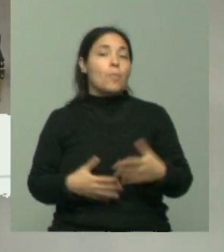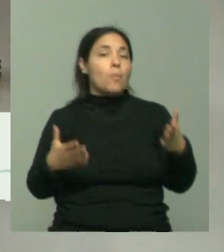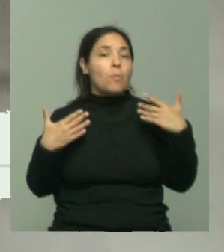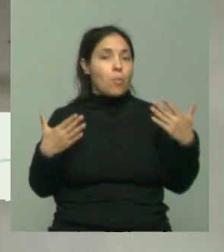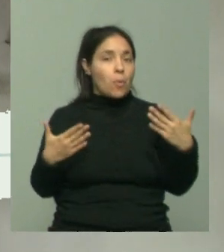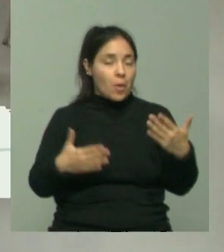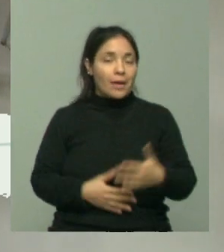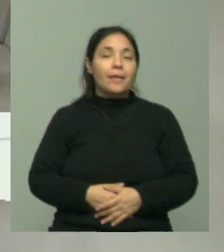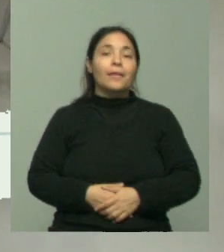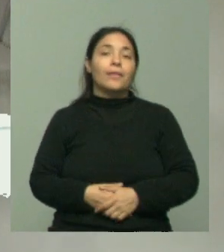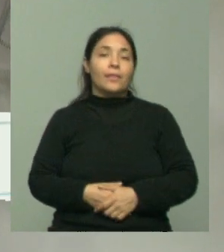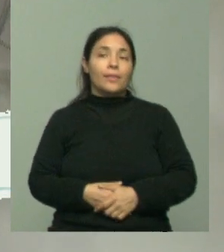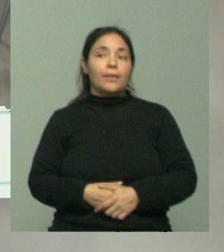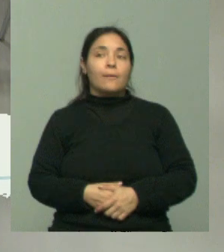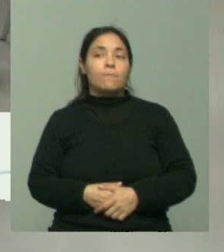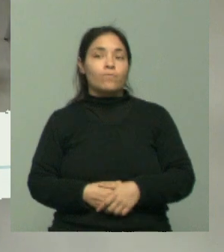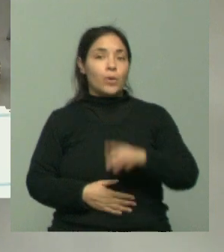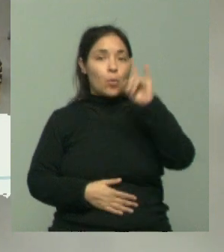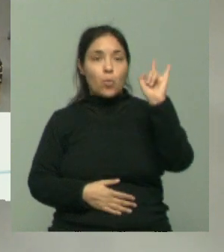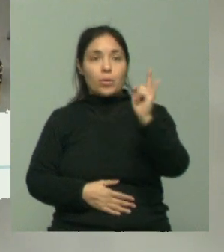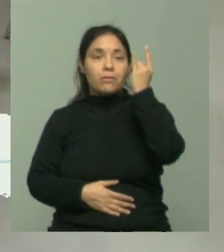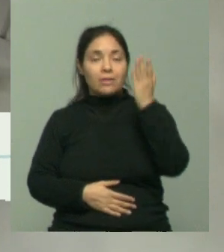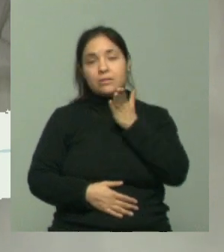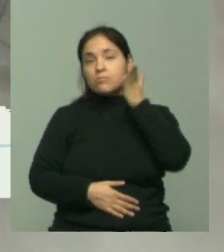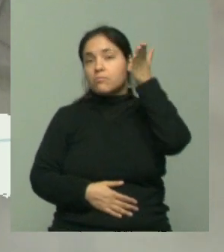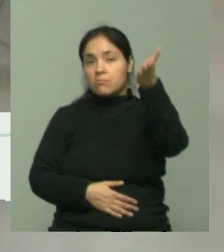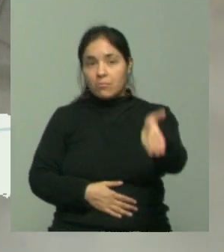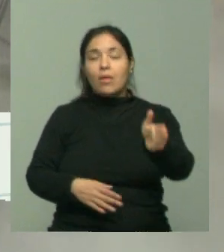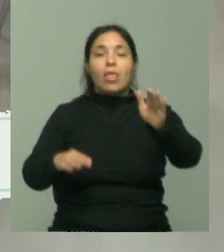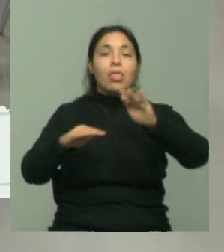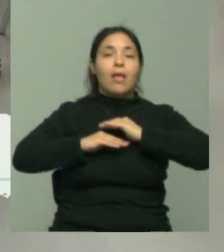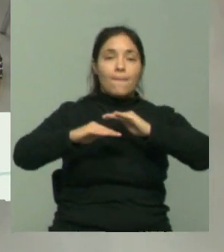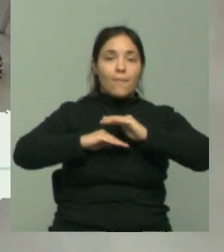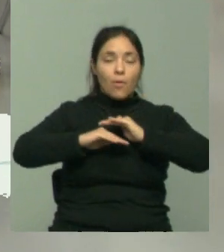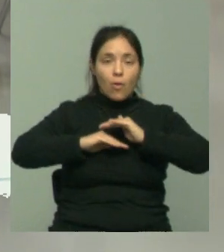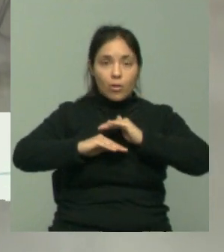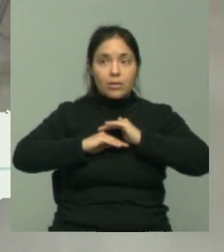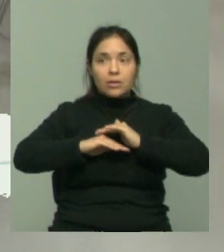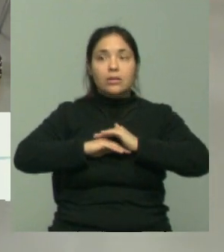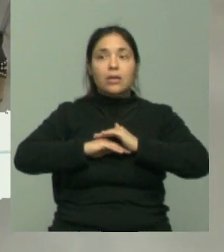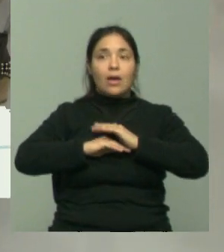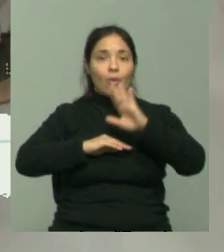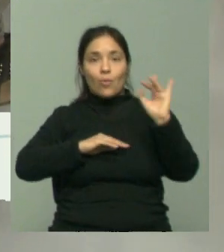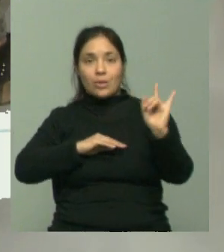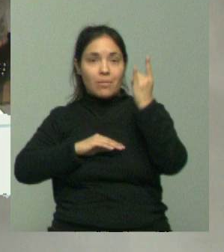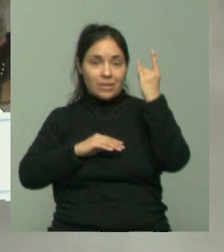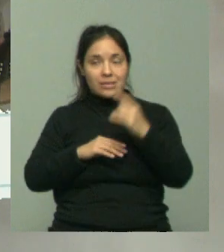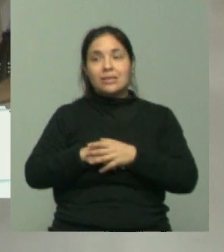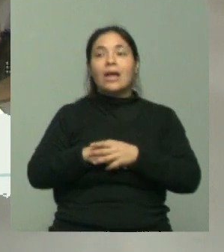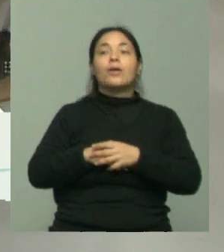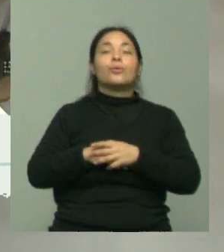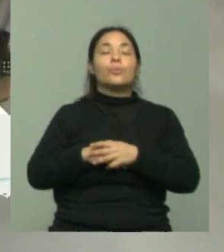también de ir a la universidad, de hacer deporte más universitario. Uh-huh.